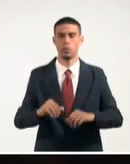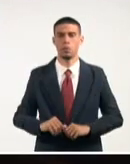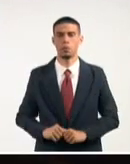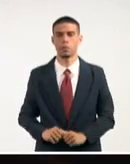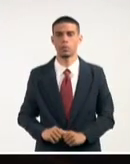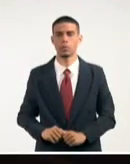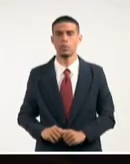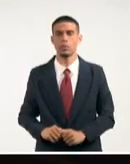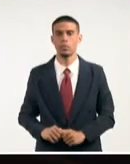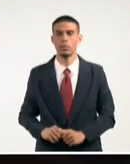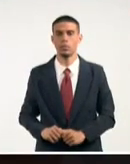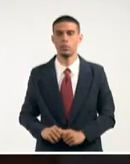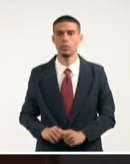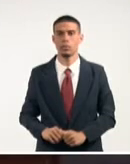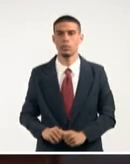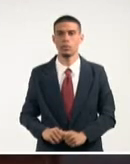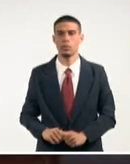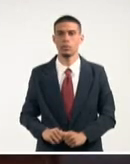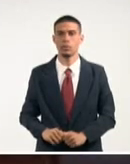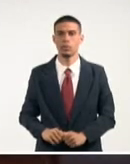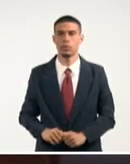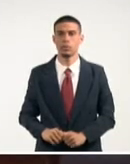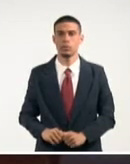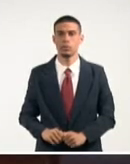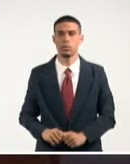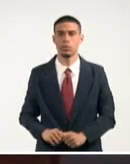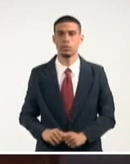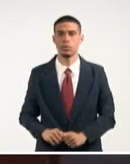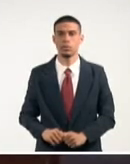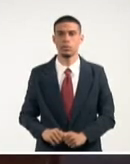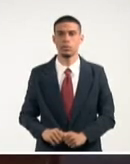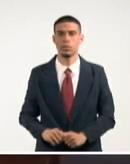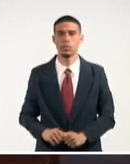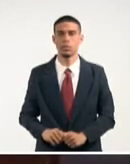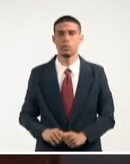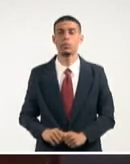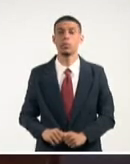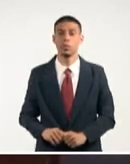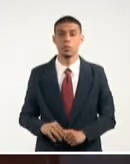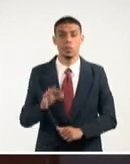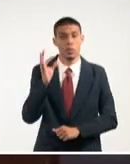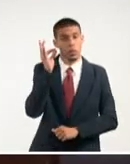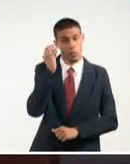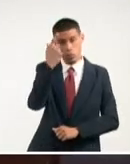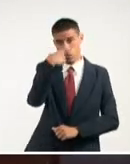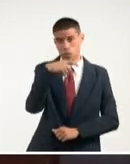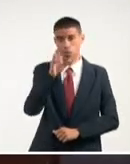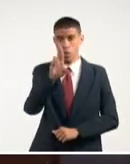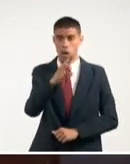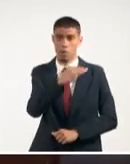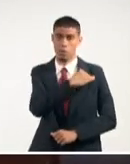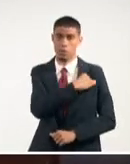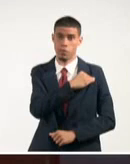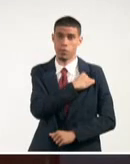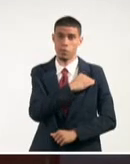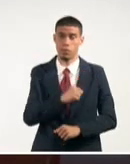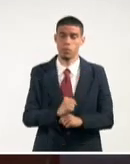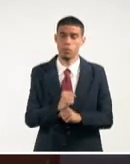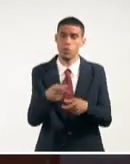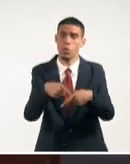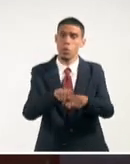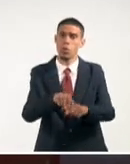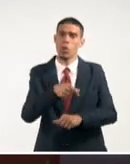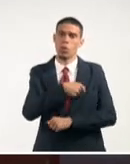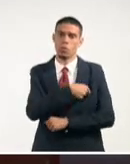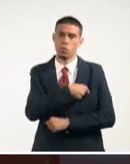En este supremo empeño, las Fuerzas Armadas Revolucionarias y el Ministerio